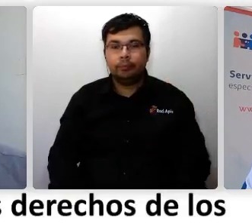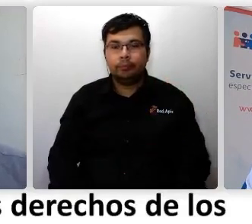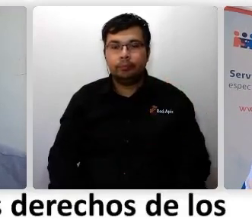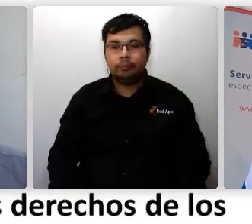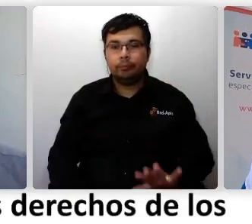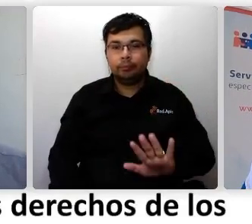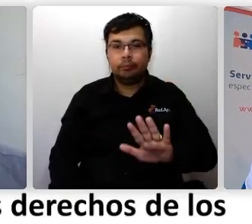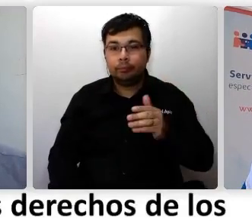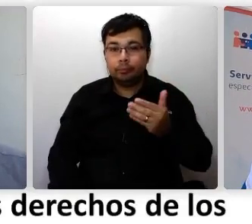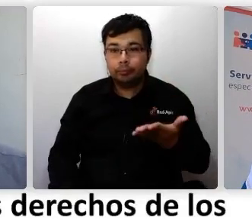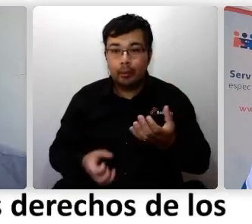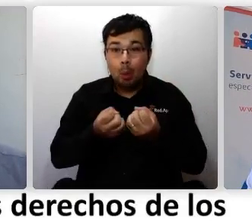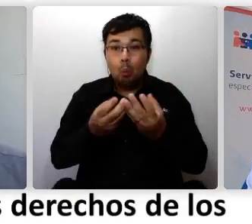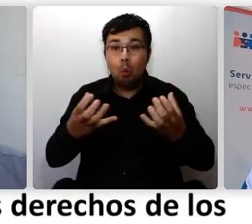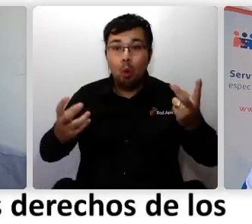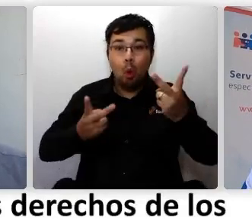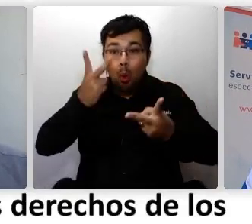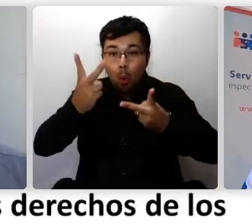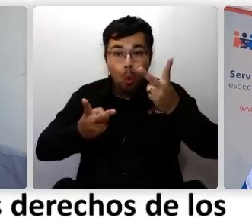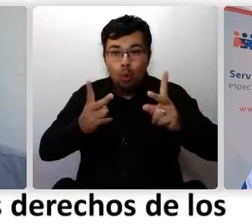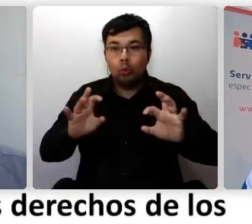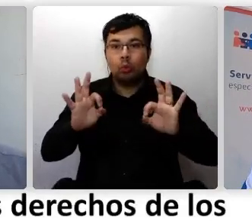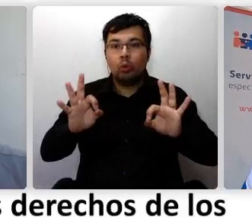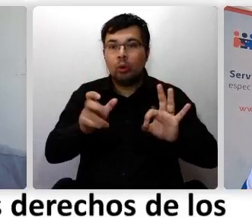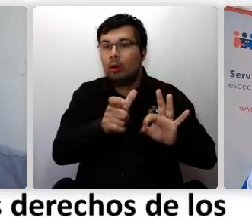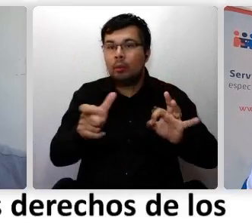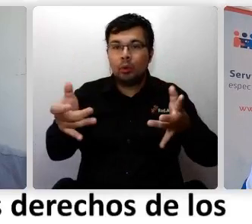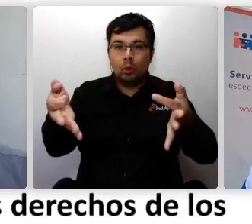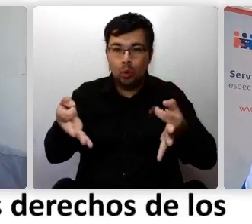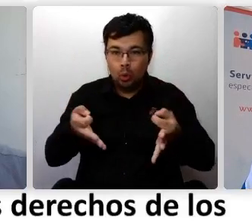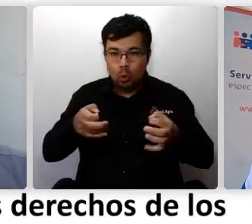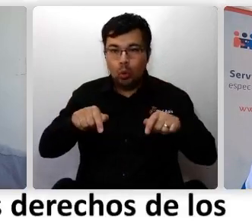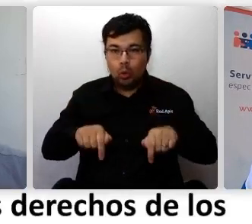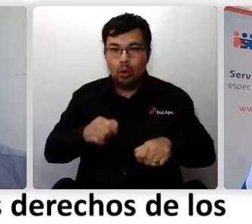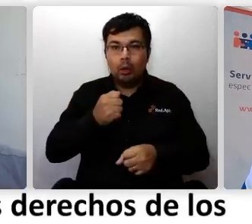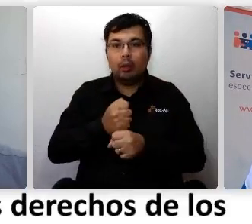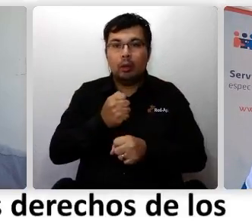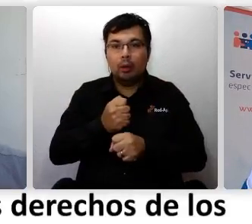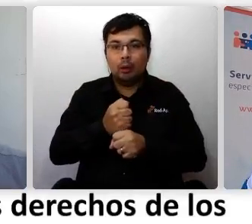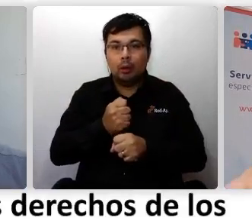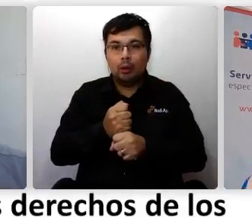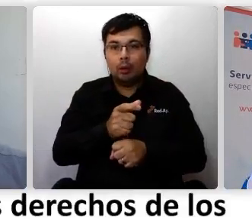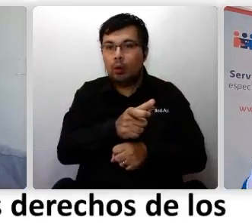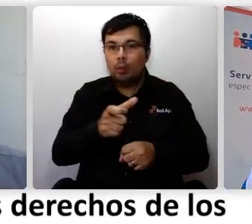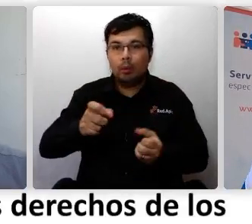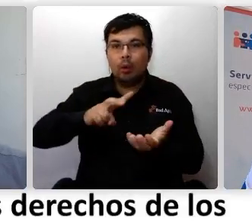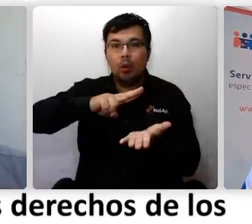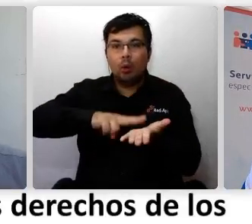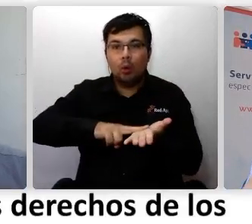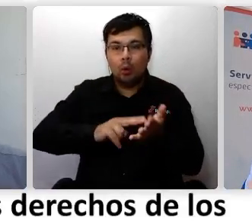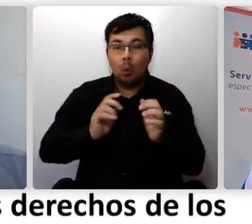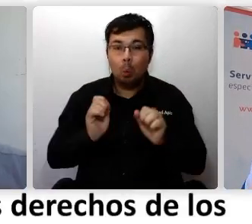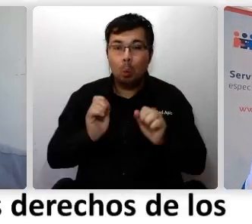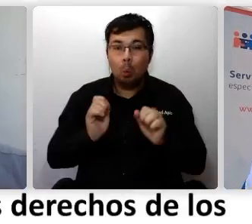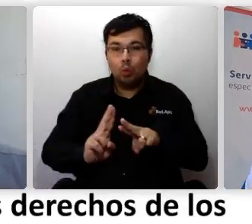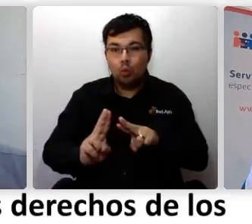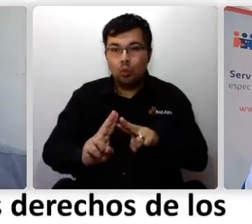para muchas de las observaciones normales, los contadores que hoy día trabajan los contribuyentes lo van a poder solucionar sin ningún problema, para la gran